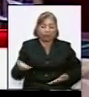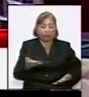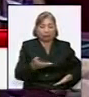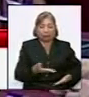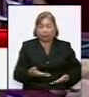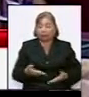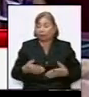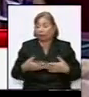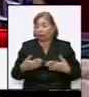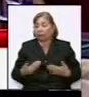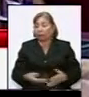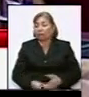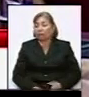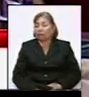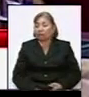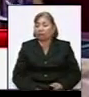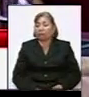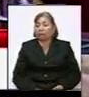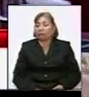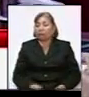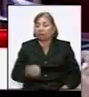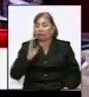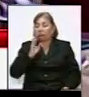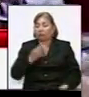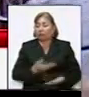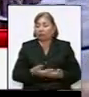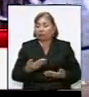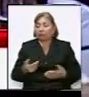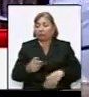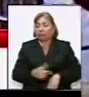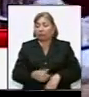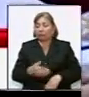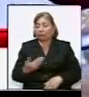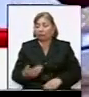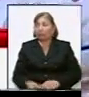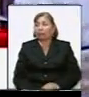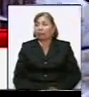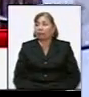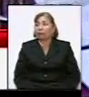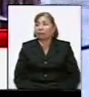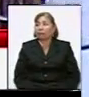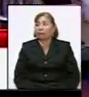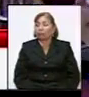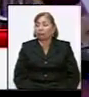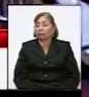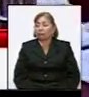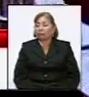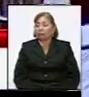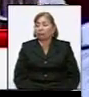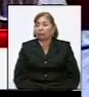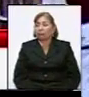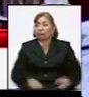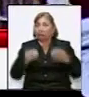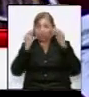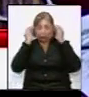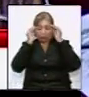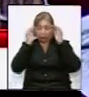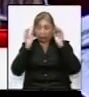puedan hacer no sólo la palabra este momento puedan expresar sus opiniones